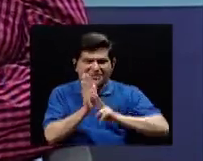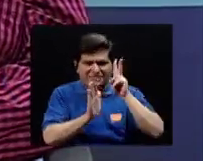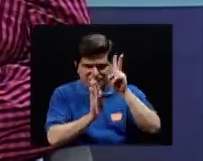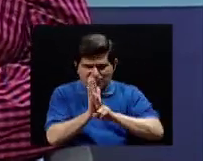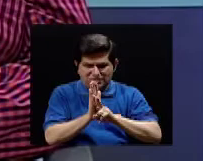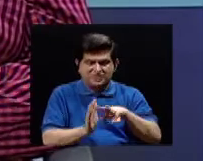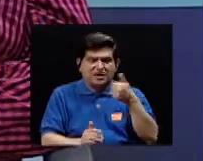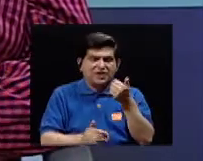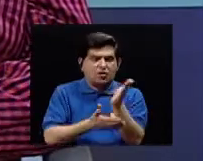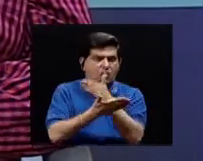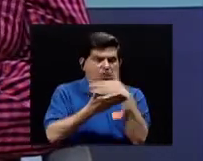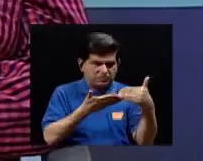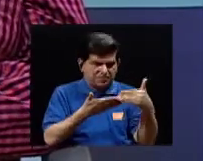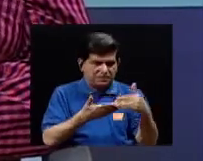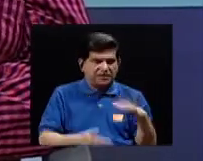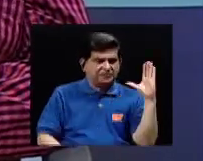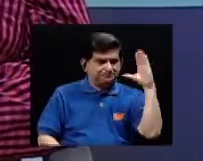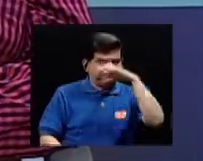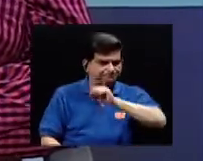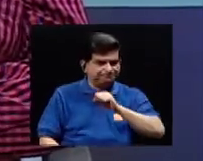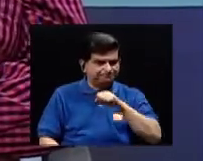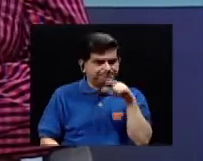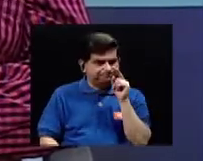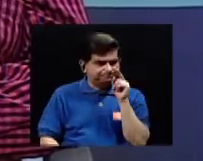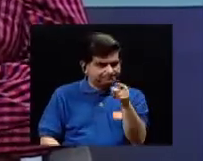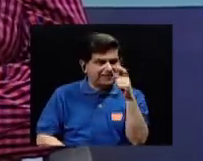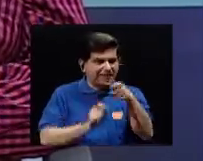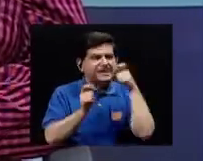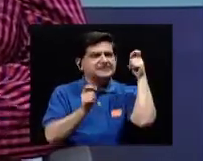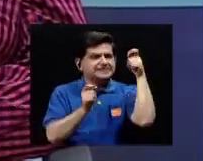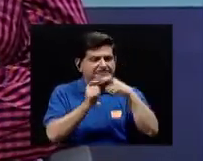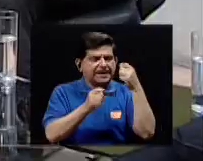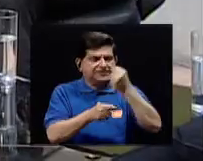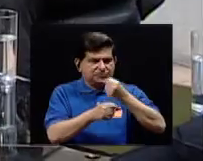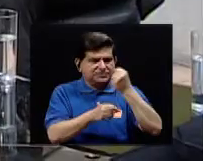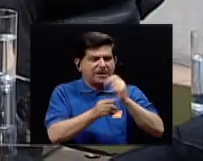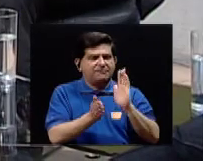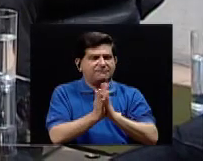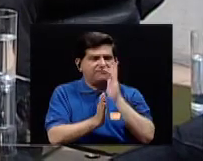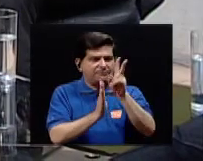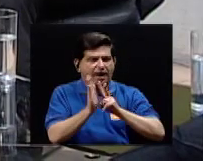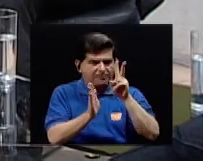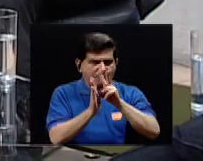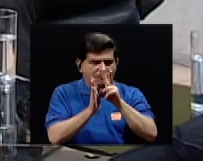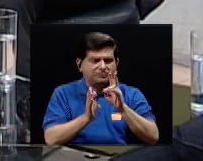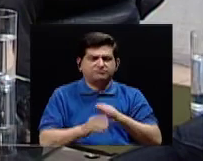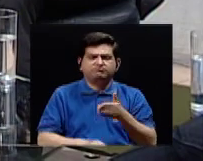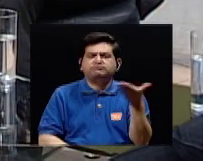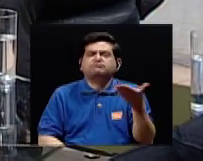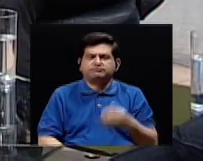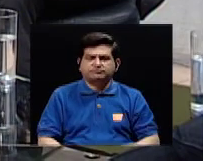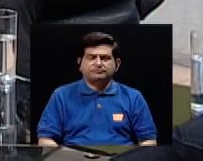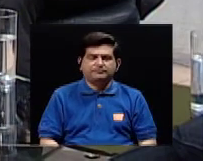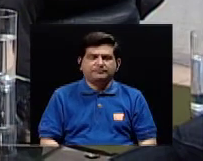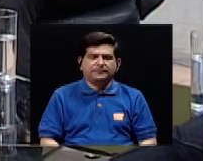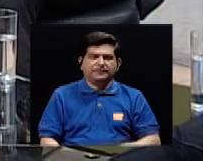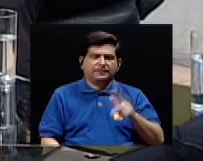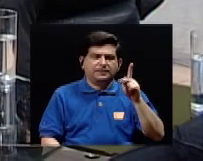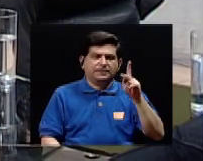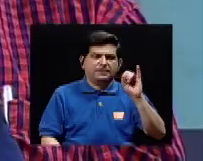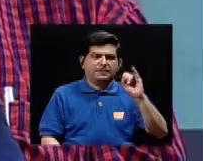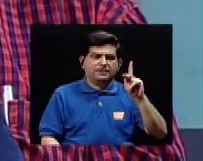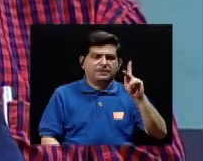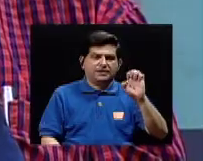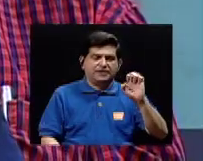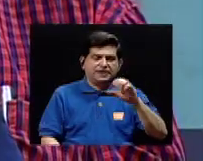porque hay otro aspecto que se nota precisamente en el documental, y es Quique